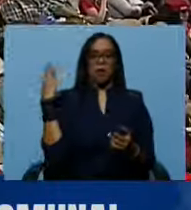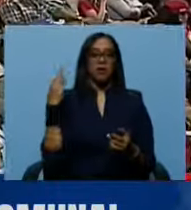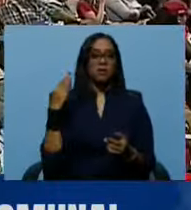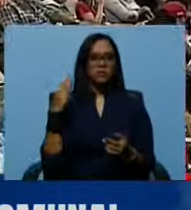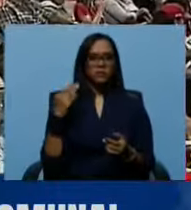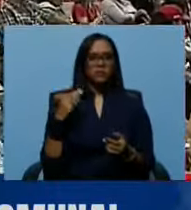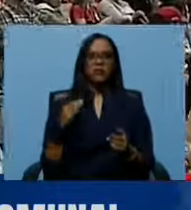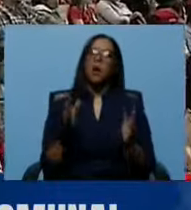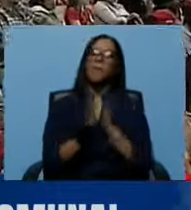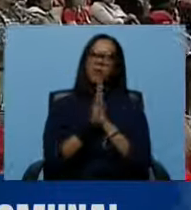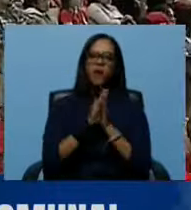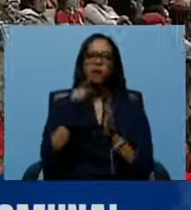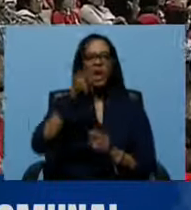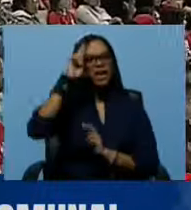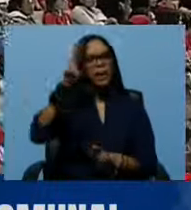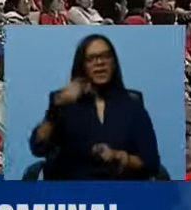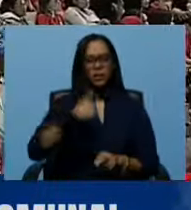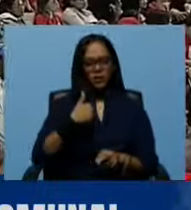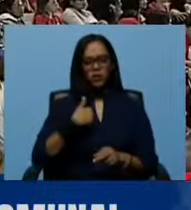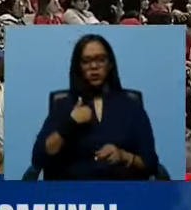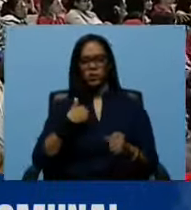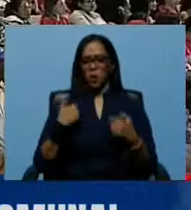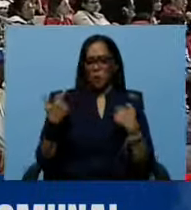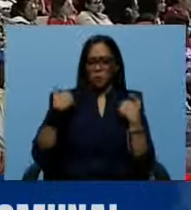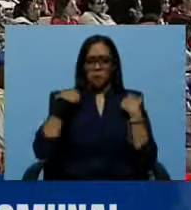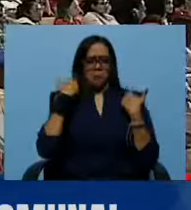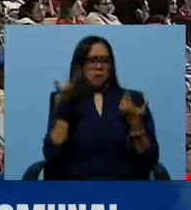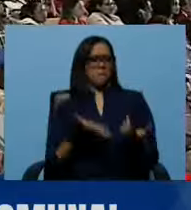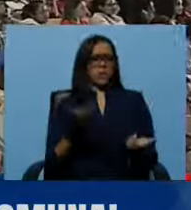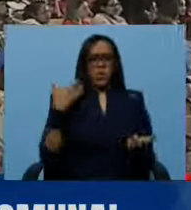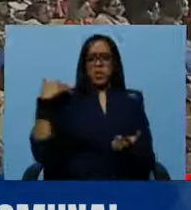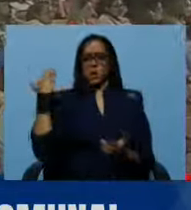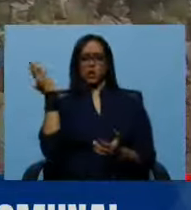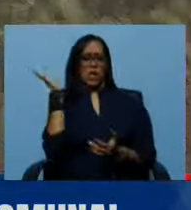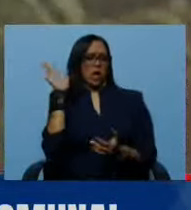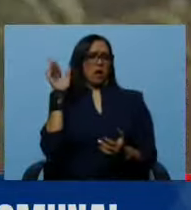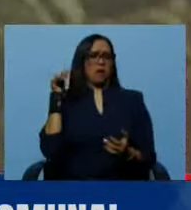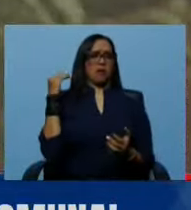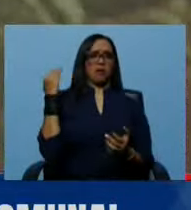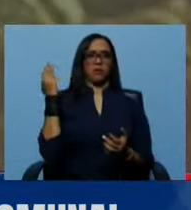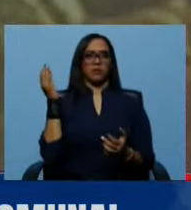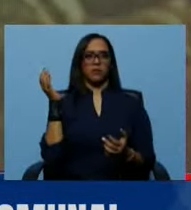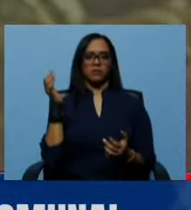Hágame el favor usted, respete, porque yo soy un cuadro revolucionario.